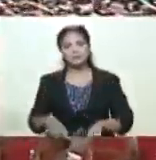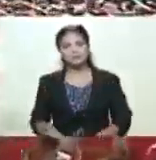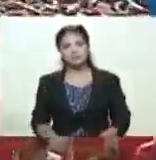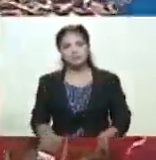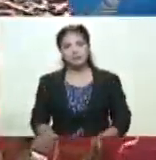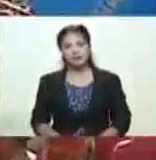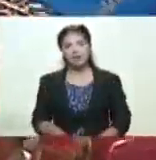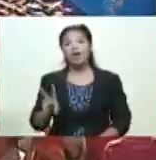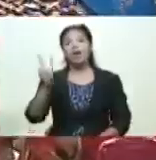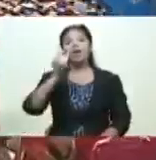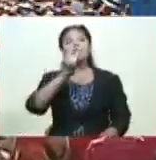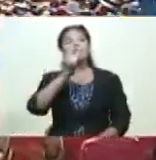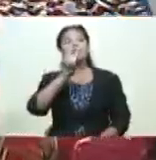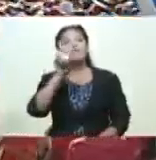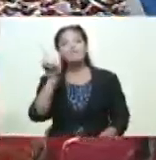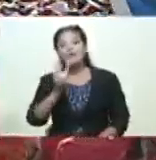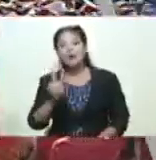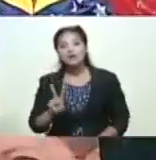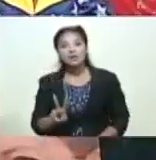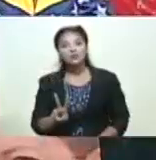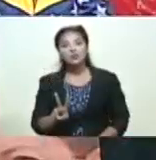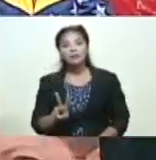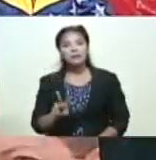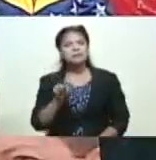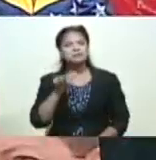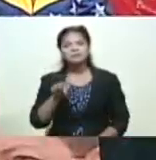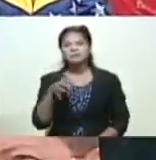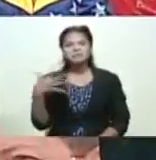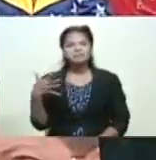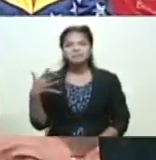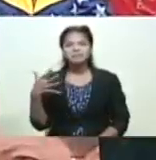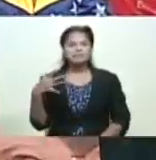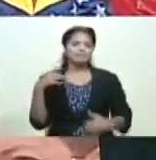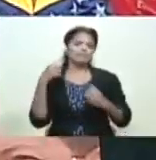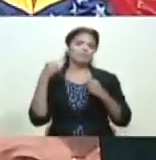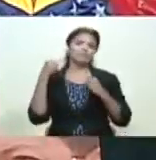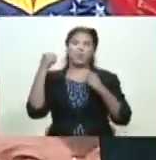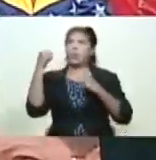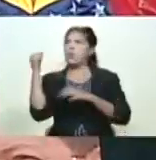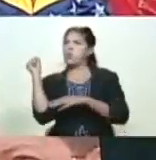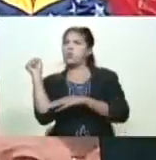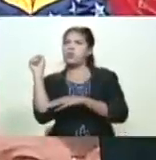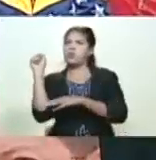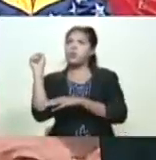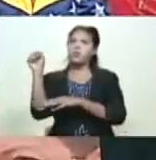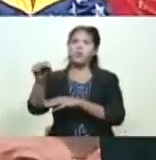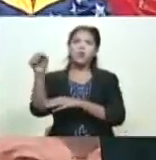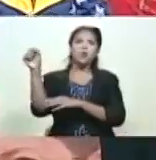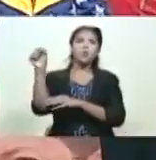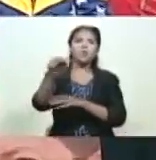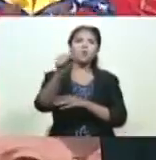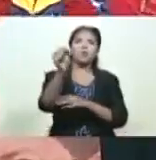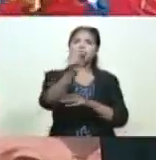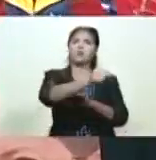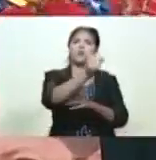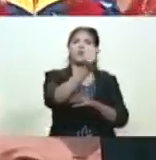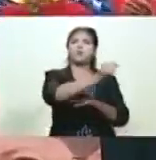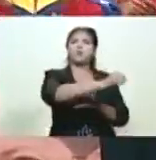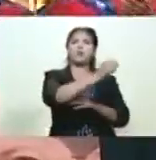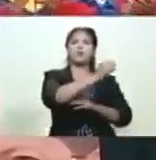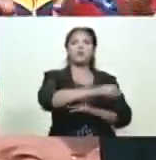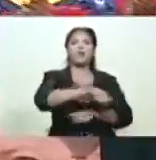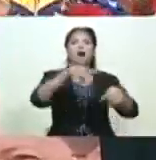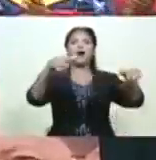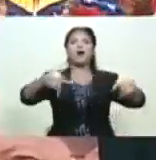Venezuela ha sido y es campeona mundial de elecciones democráticas.